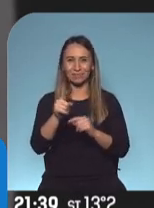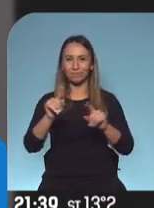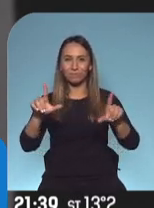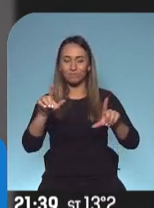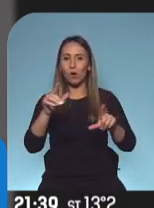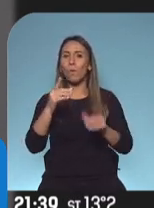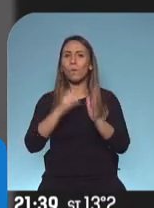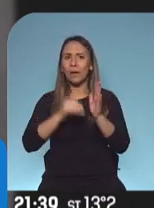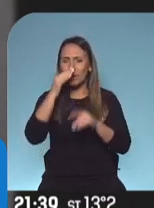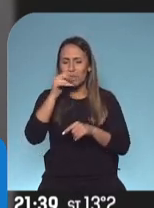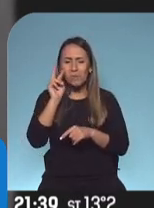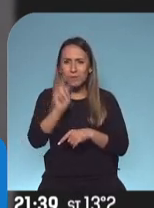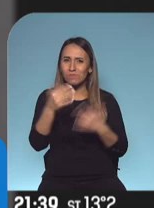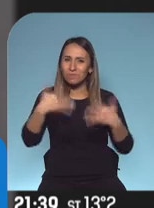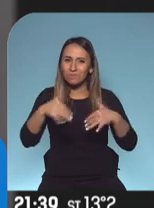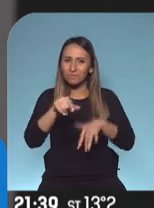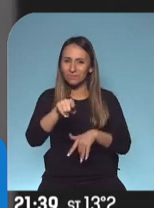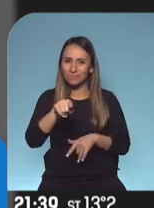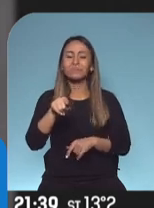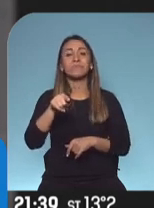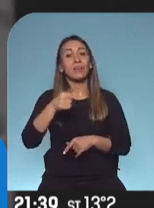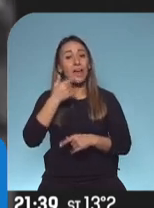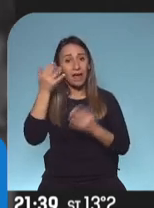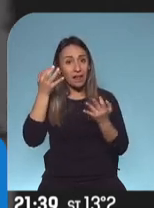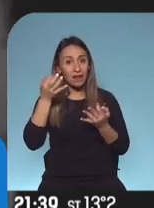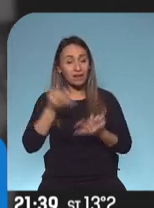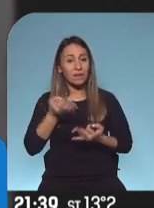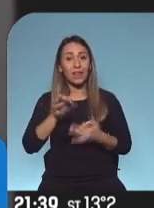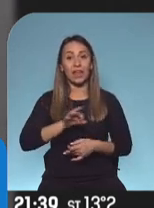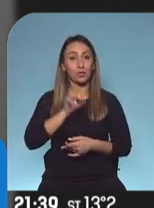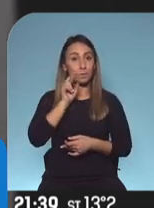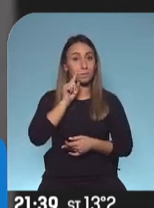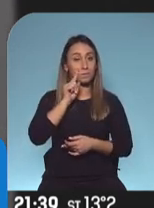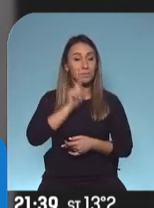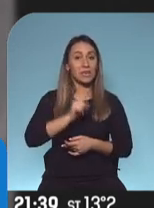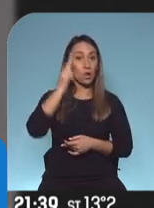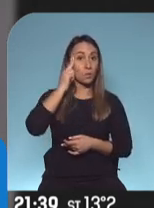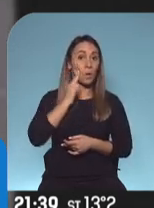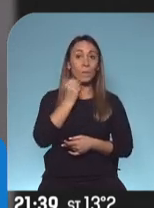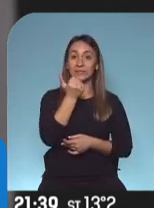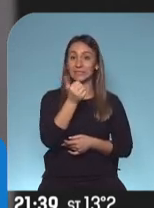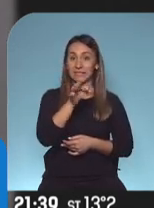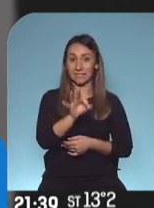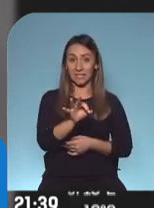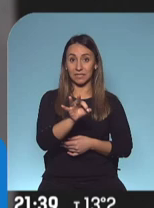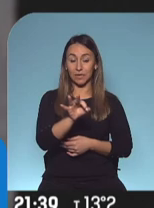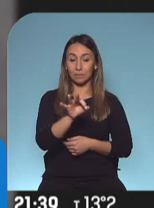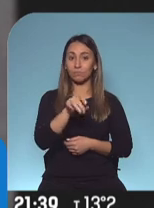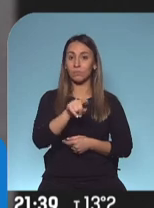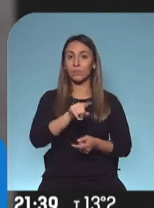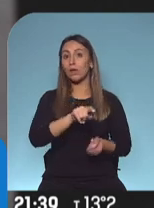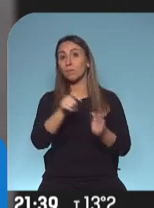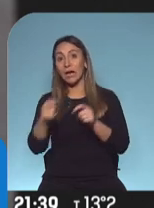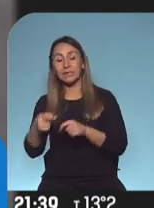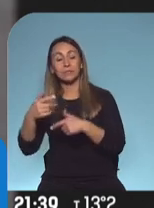extraordinario. Exacto. Donde, vos sabés que en el año 1960, cuando pasa a Boca,